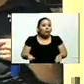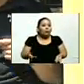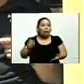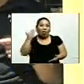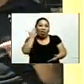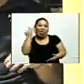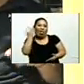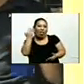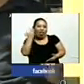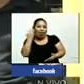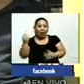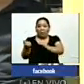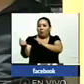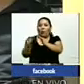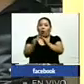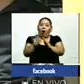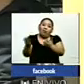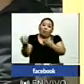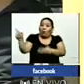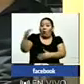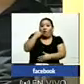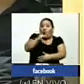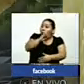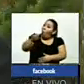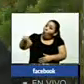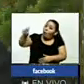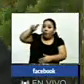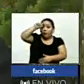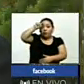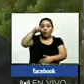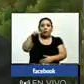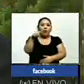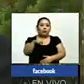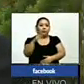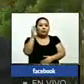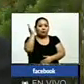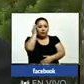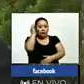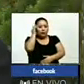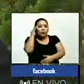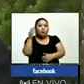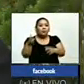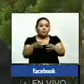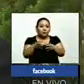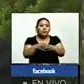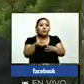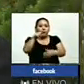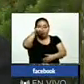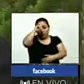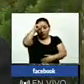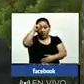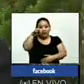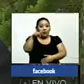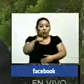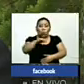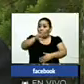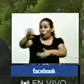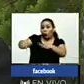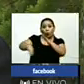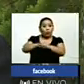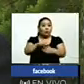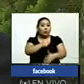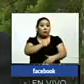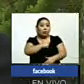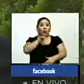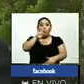dañando al vecino. Hay veces el vecino está enfermo o quiere ir a trabajar. Aquí manejamos la propiedad colectiva, ¿verdad? Como ya le dije, esto es de todos, de los